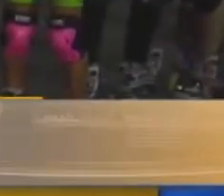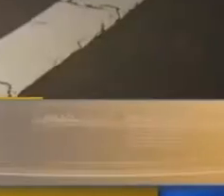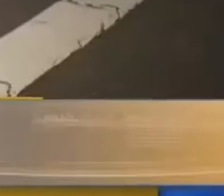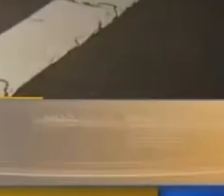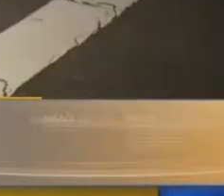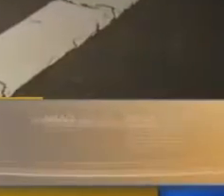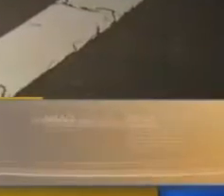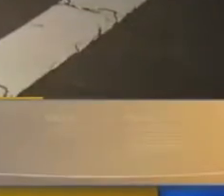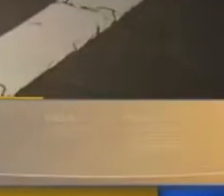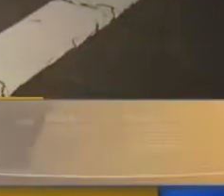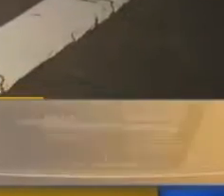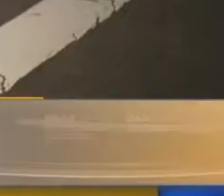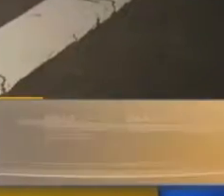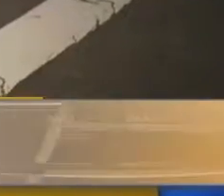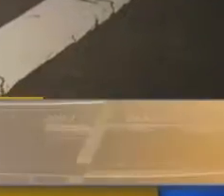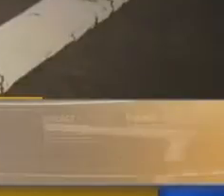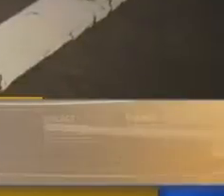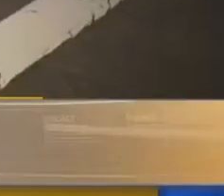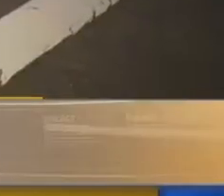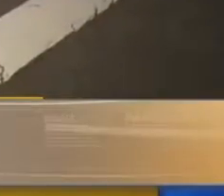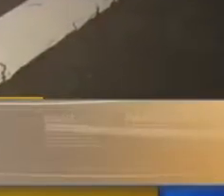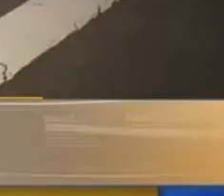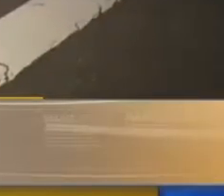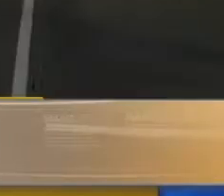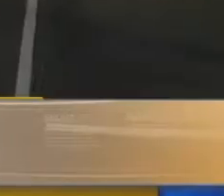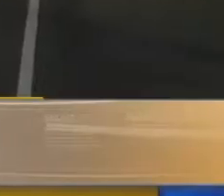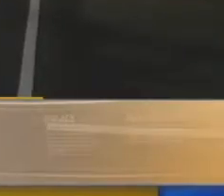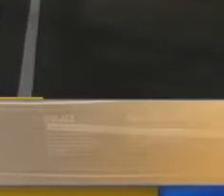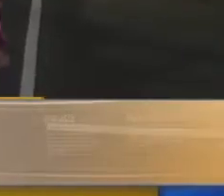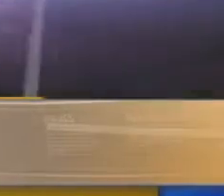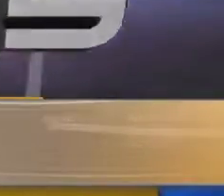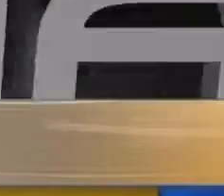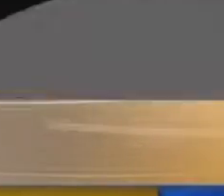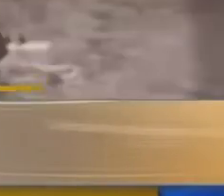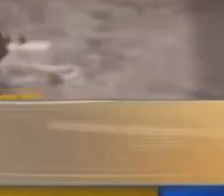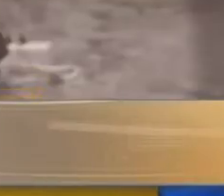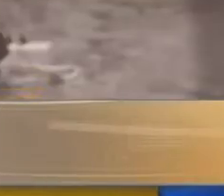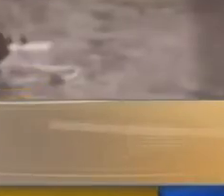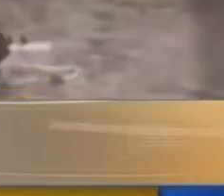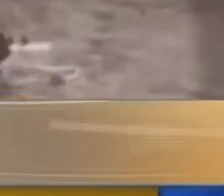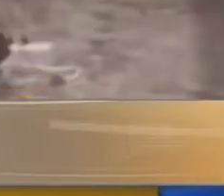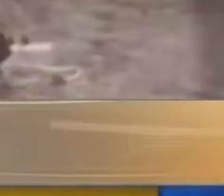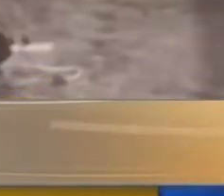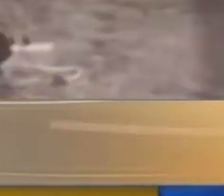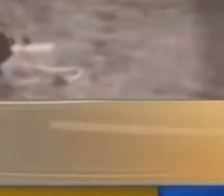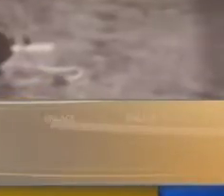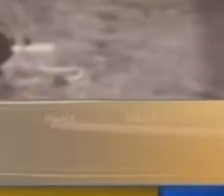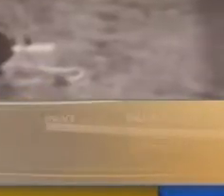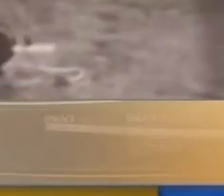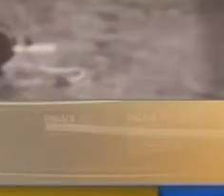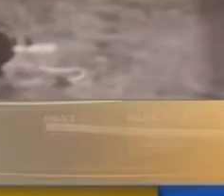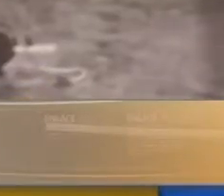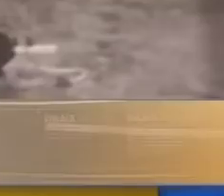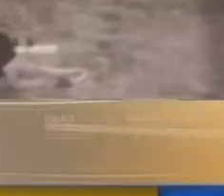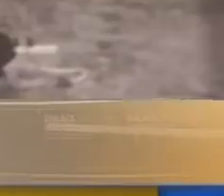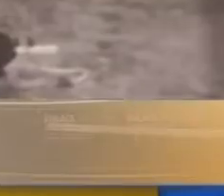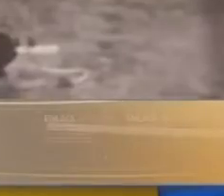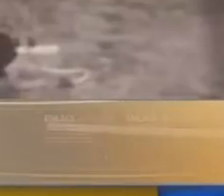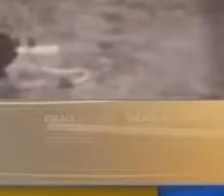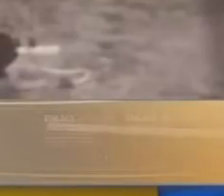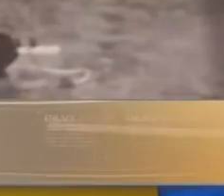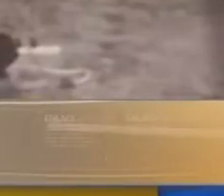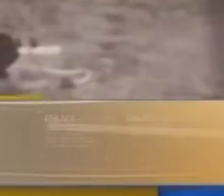7 municipios de la región y departamentos aledaños estarán en competencia en Barranca Bermeja. Y al cierre, una jornada lúdico-recreativa